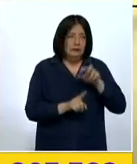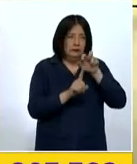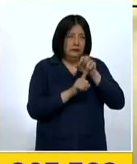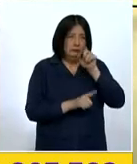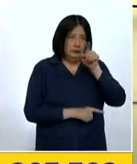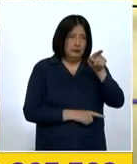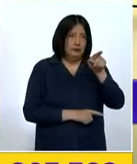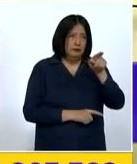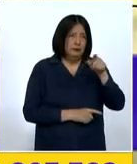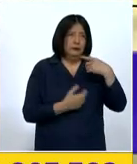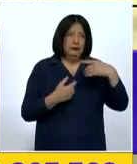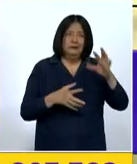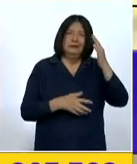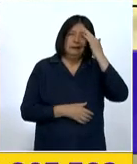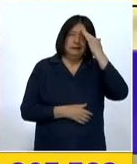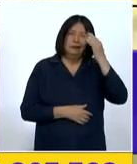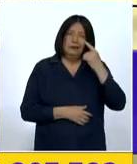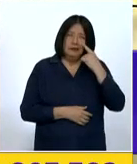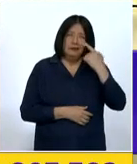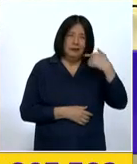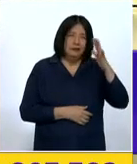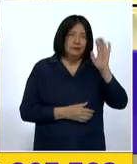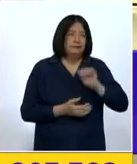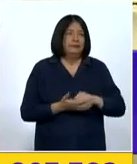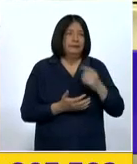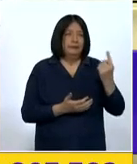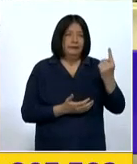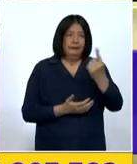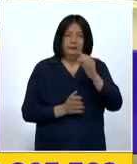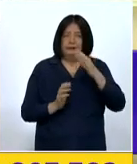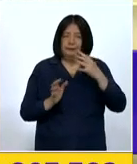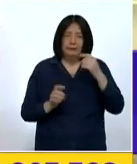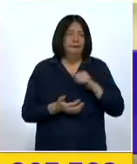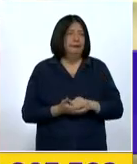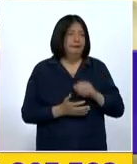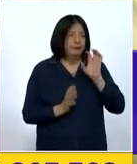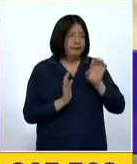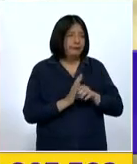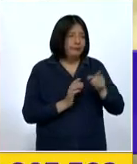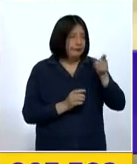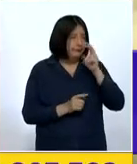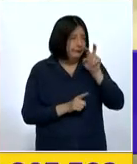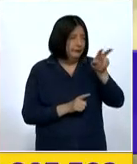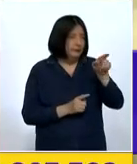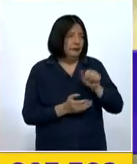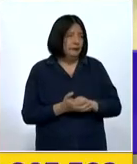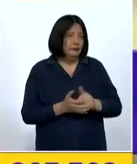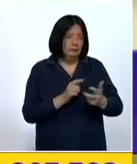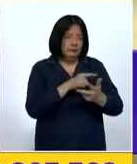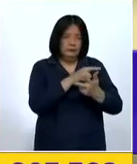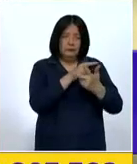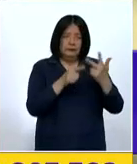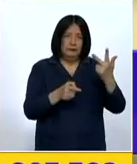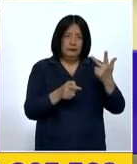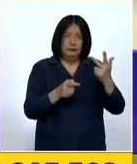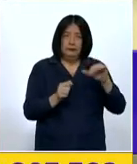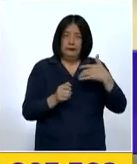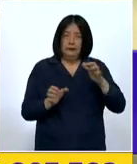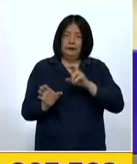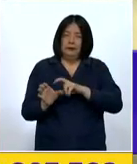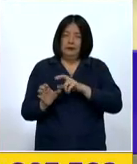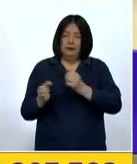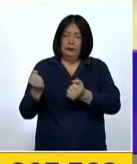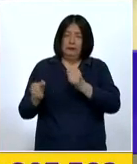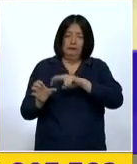los tienen, ya identificados para la policía cada uno de ellos. Por ejemplo, aquí están los tres que bajan del vehículo y